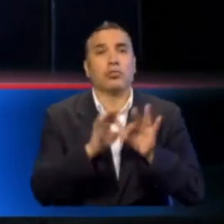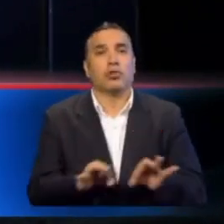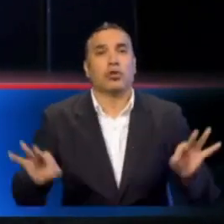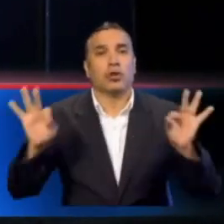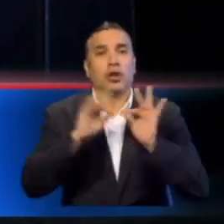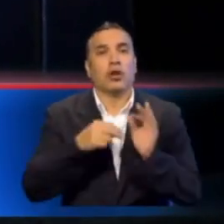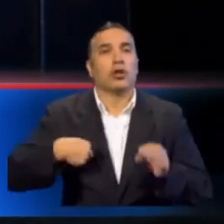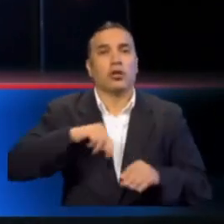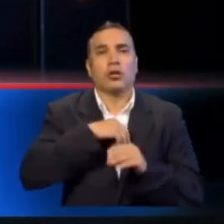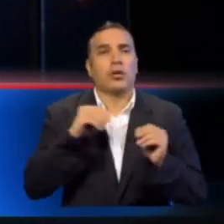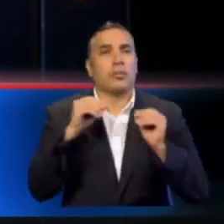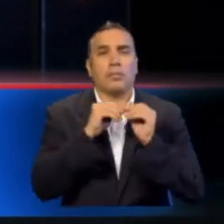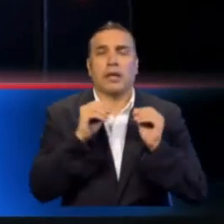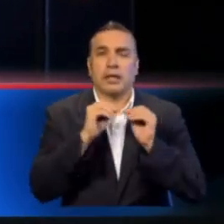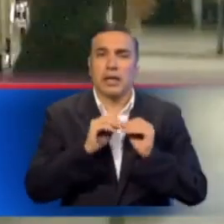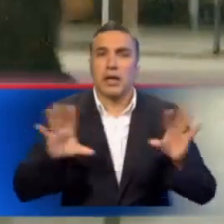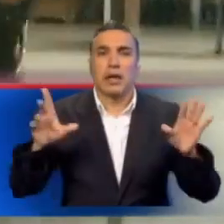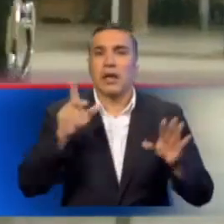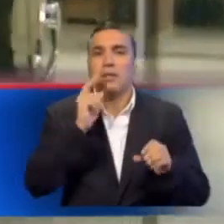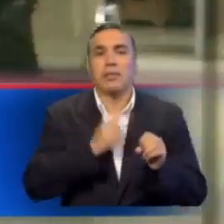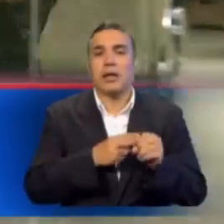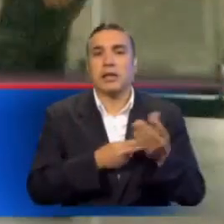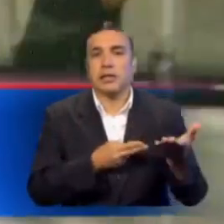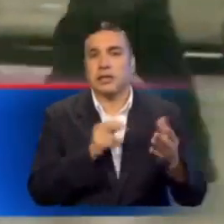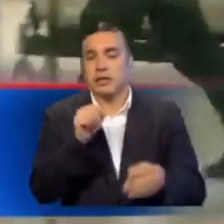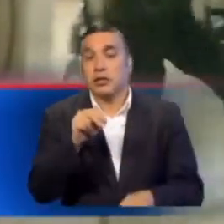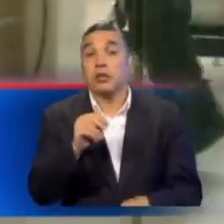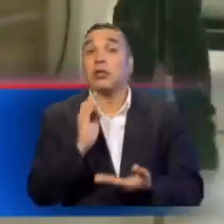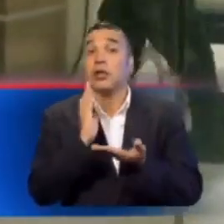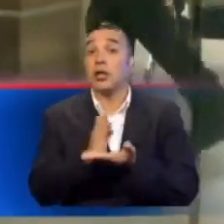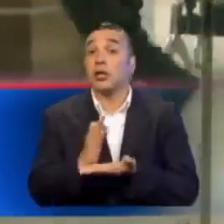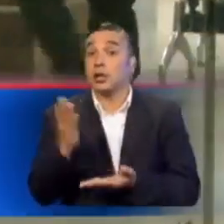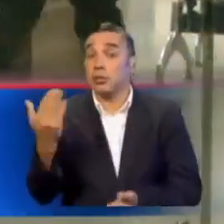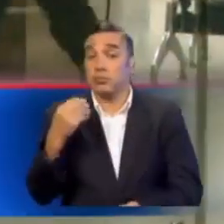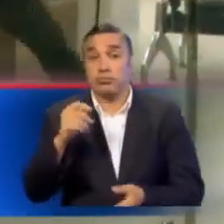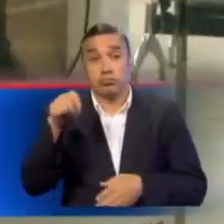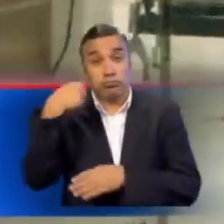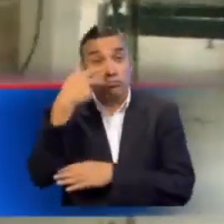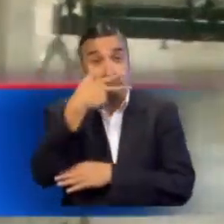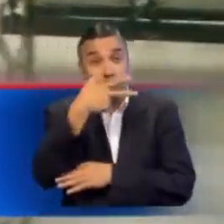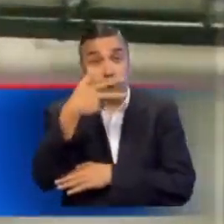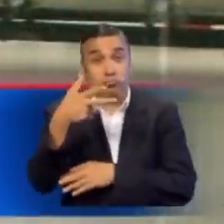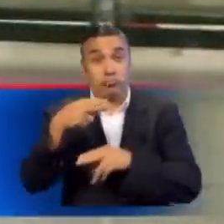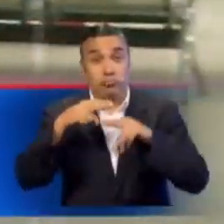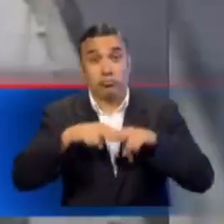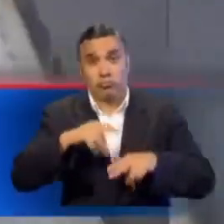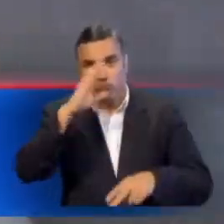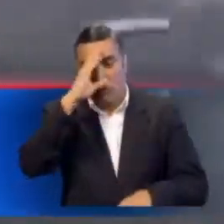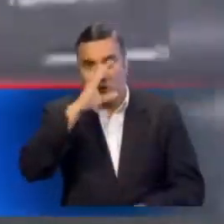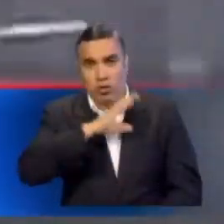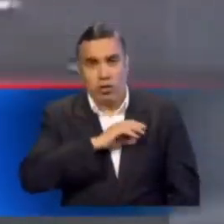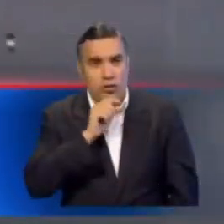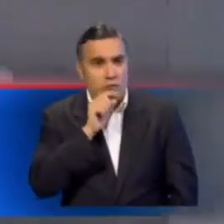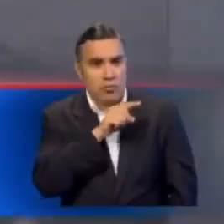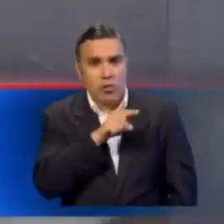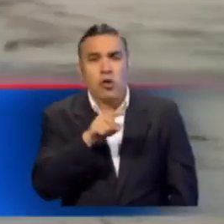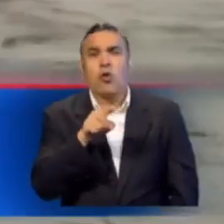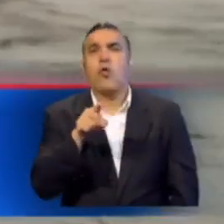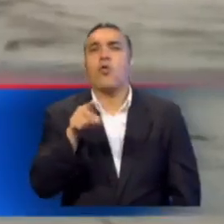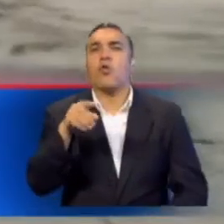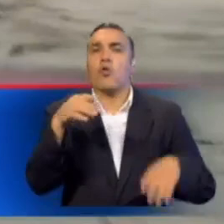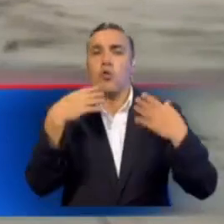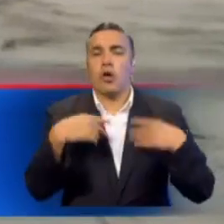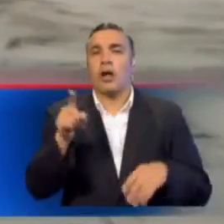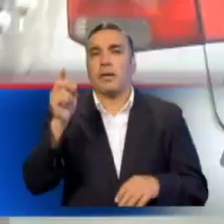así la participación desde ciudad versiones de testigos y las imágenes revisadas por la policía permitieron establecer